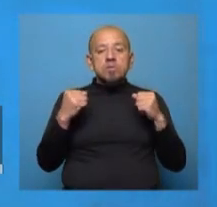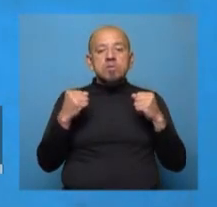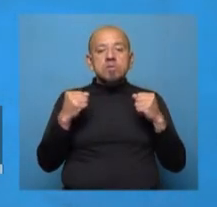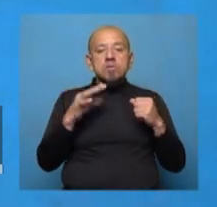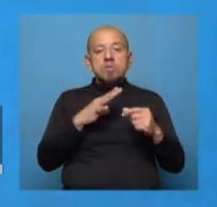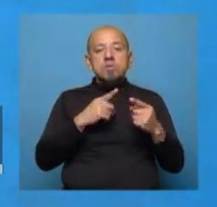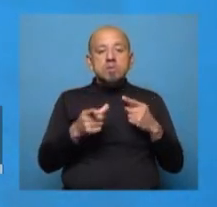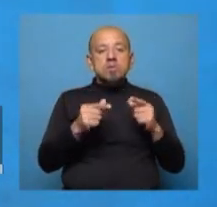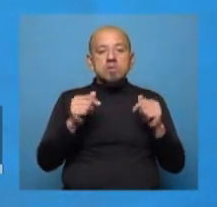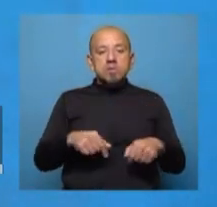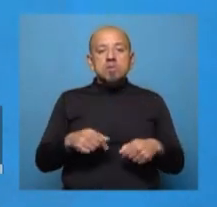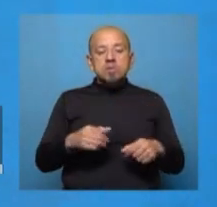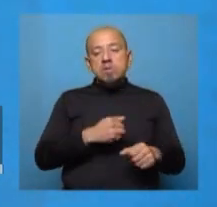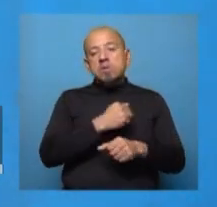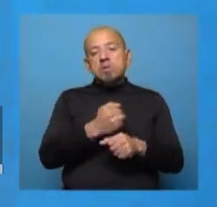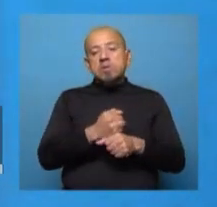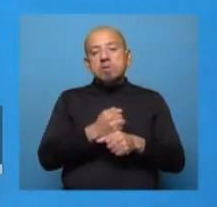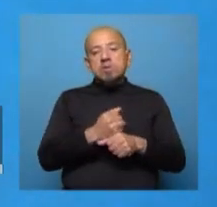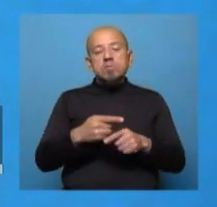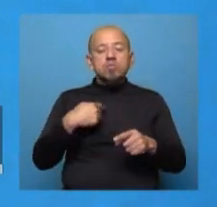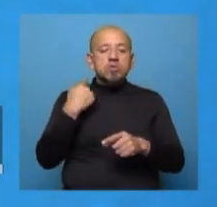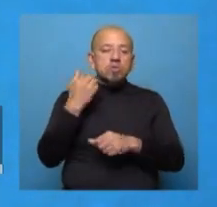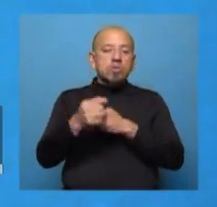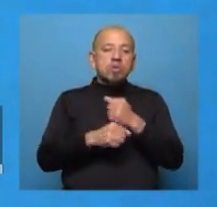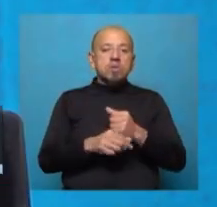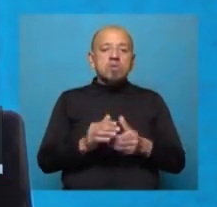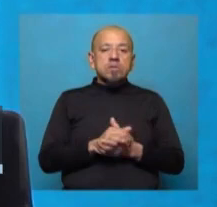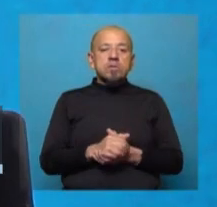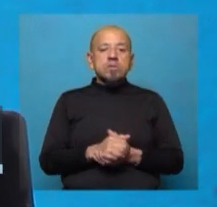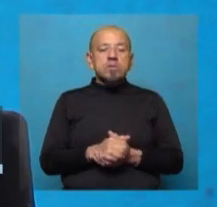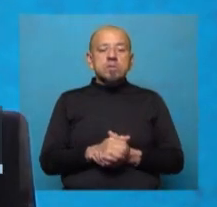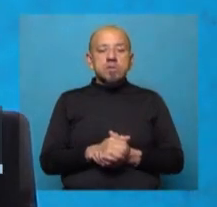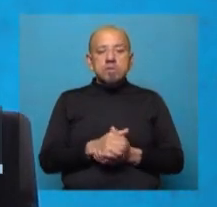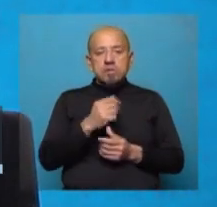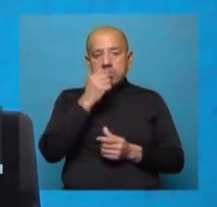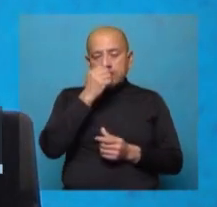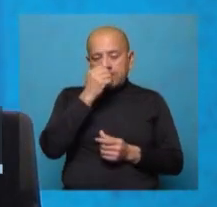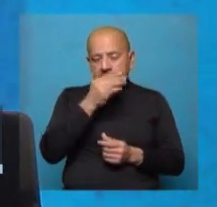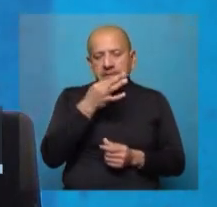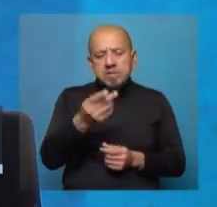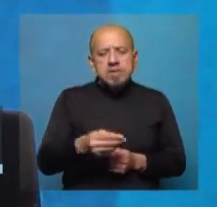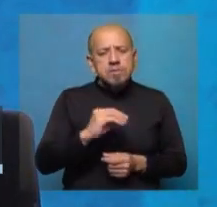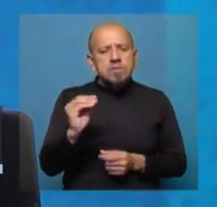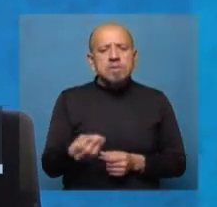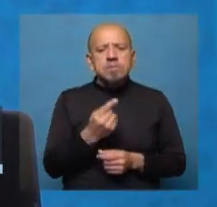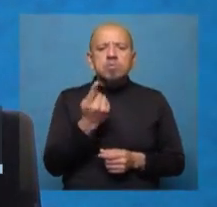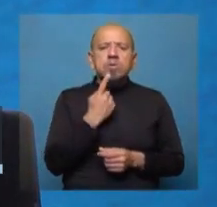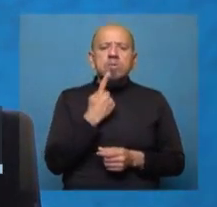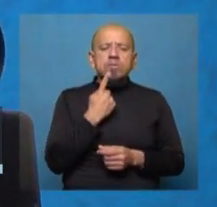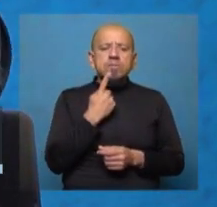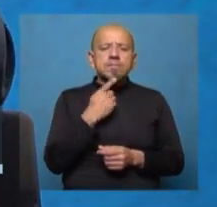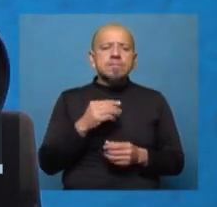que vayan desde aquí hasta el año 2030 ahora Fernando hablabas de derrota política no hablaste de que se